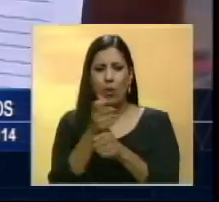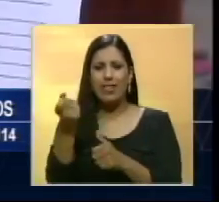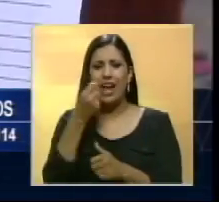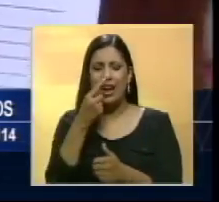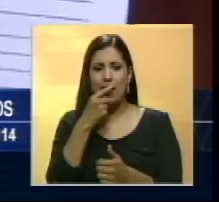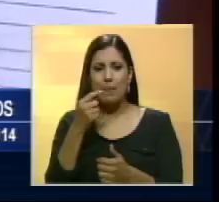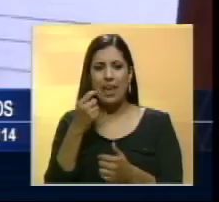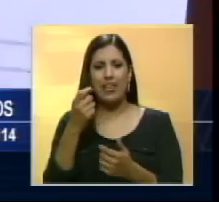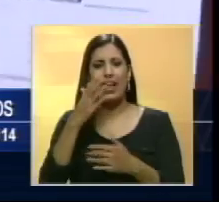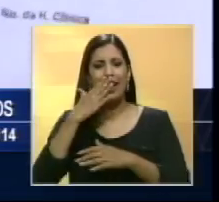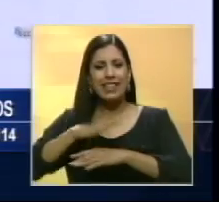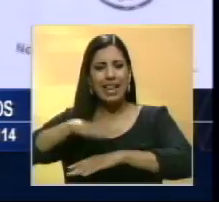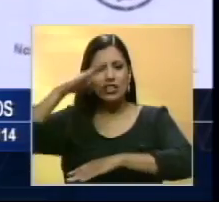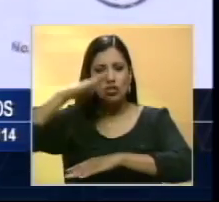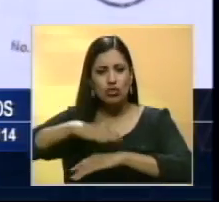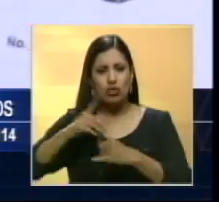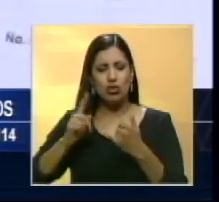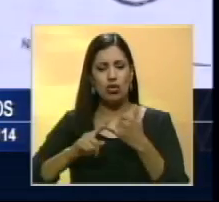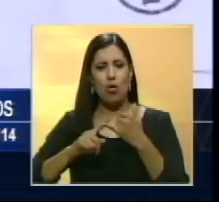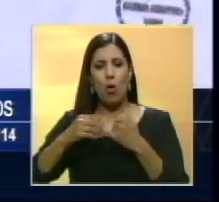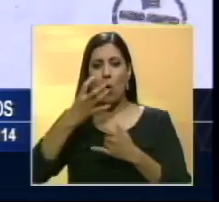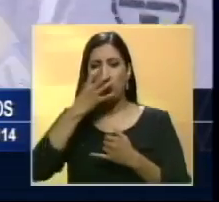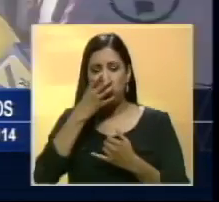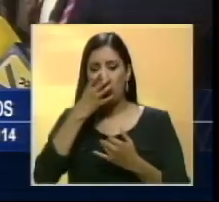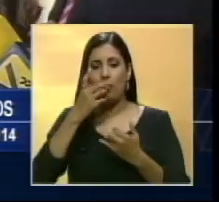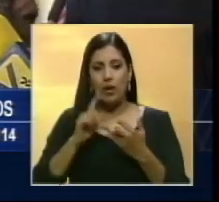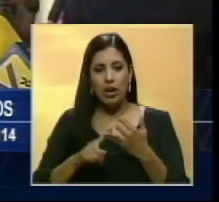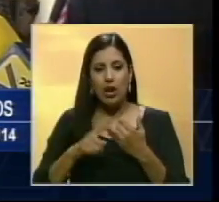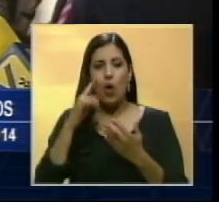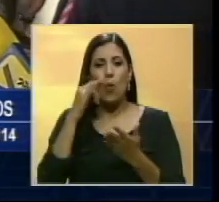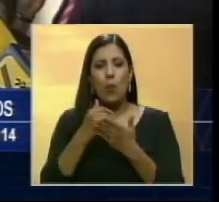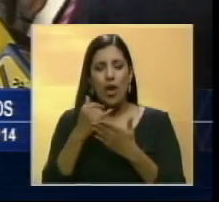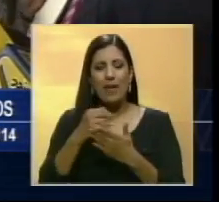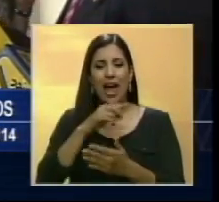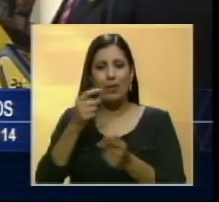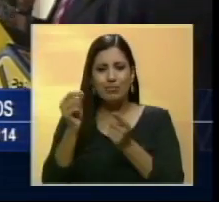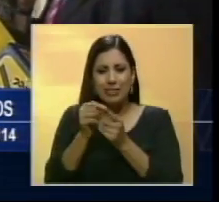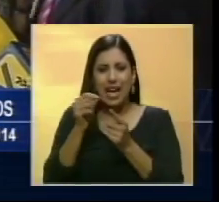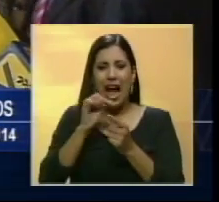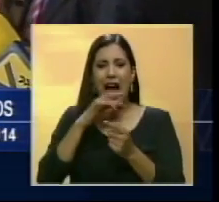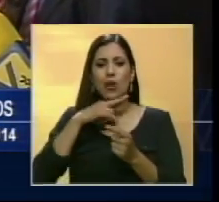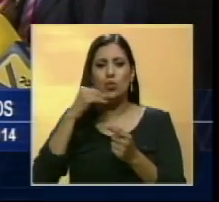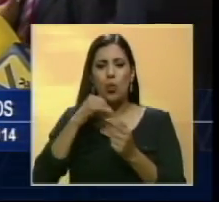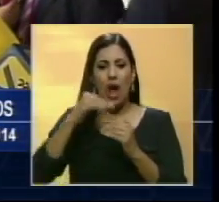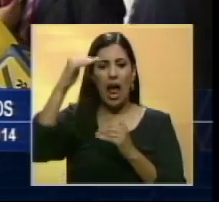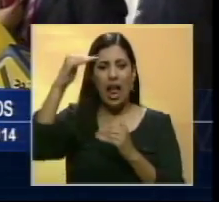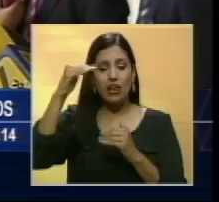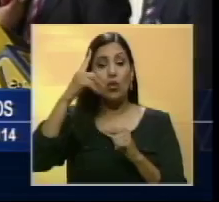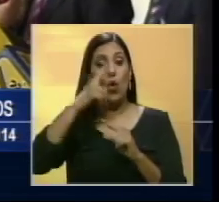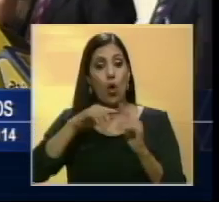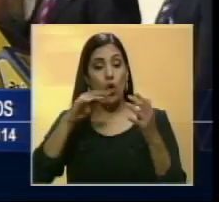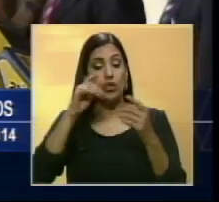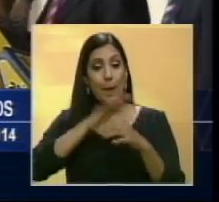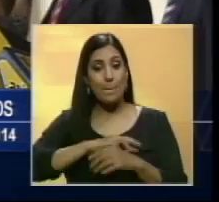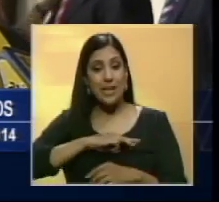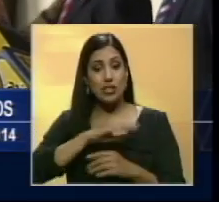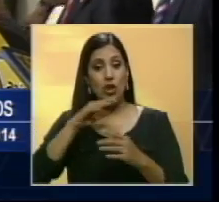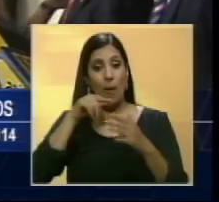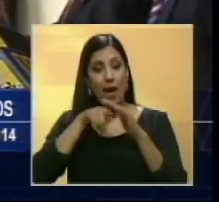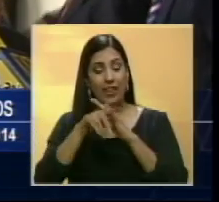medicinas antihipertensivas para nebulizaciones, pruebas de glicemia e historias clínicas de la misión Barrio Adentro en